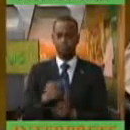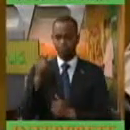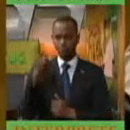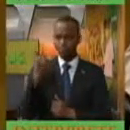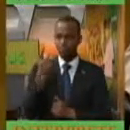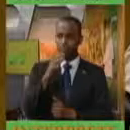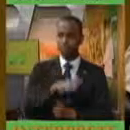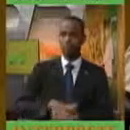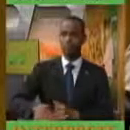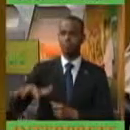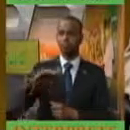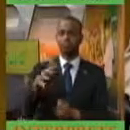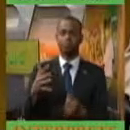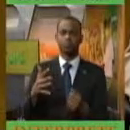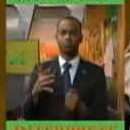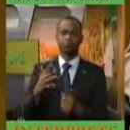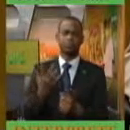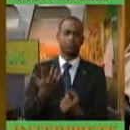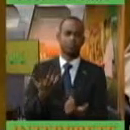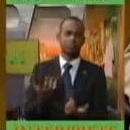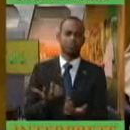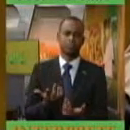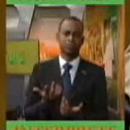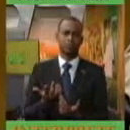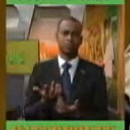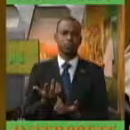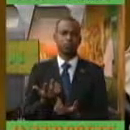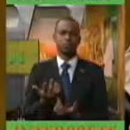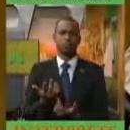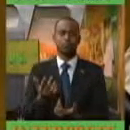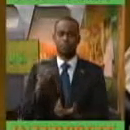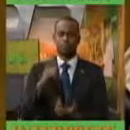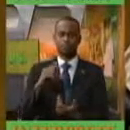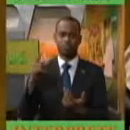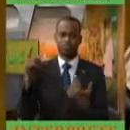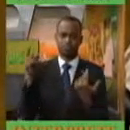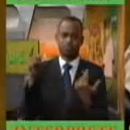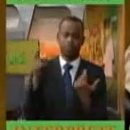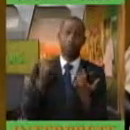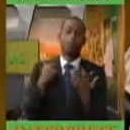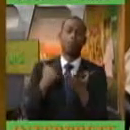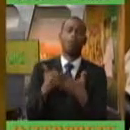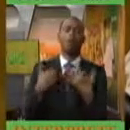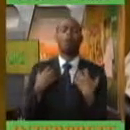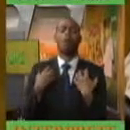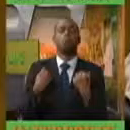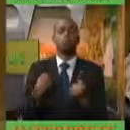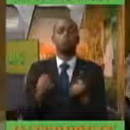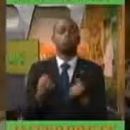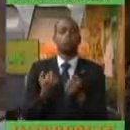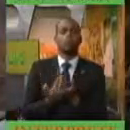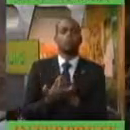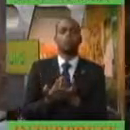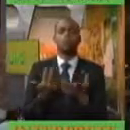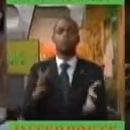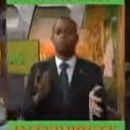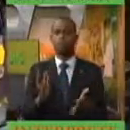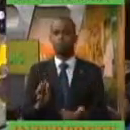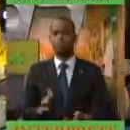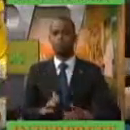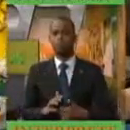la vista o desde el punto de vista nada más de la rehabilitación, por ejemplo, y de